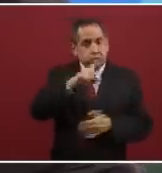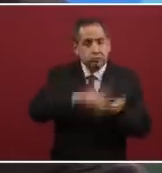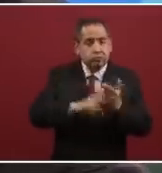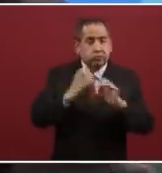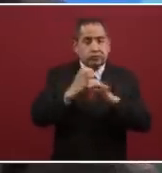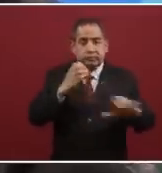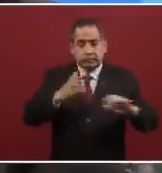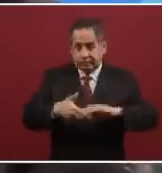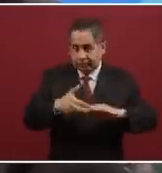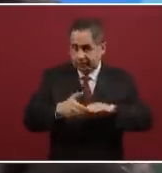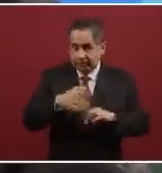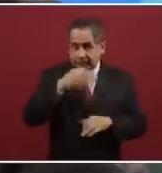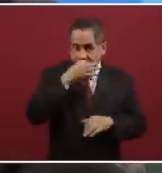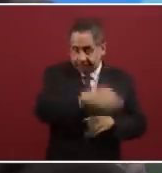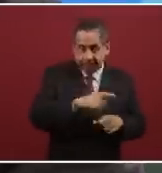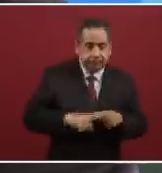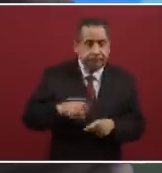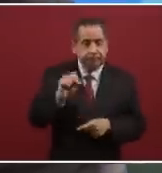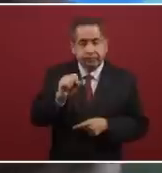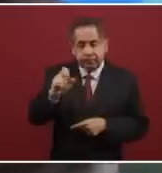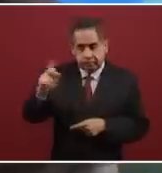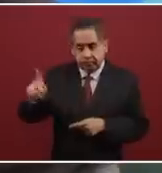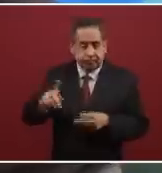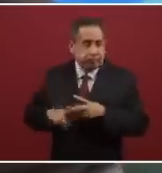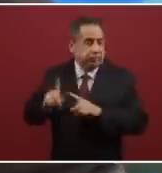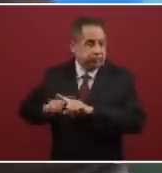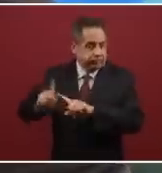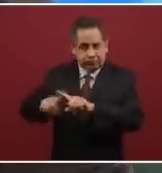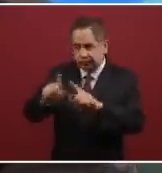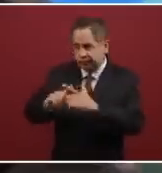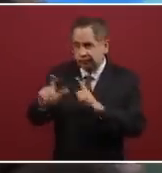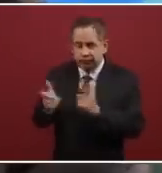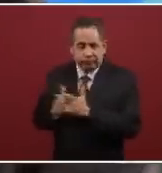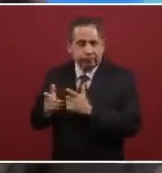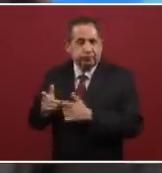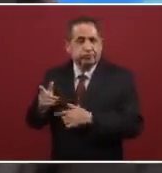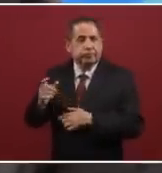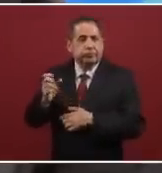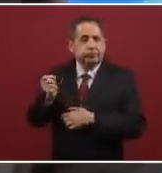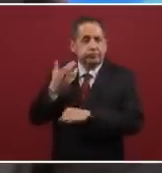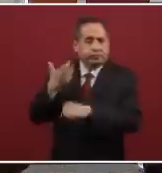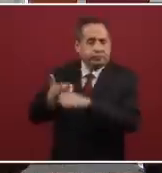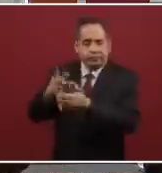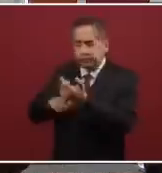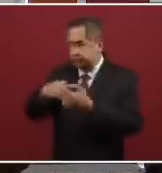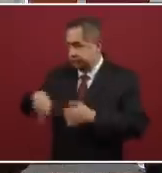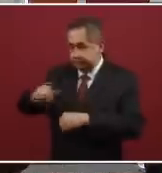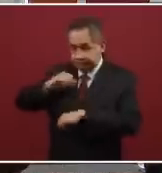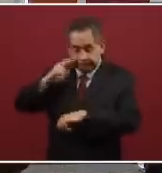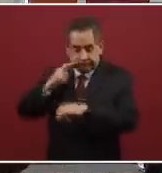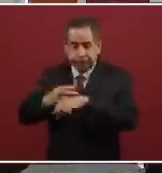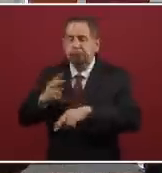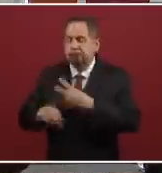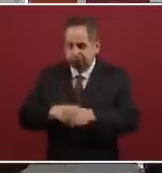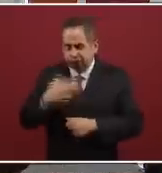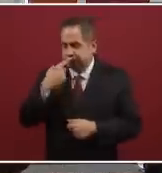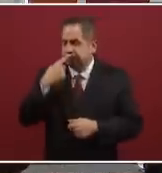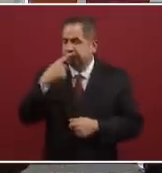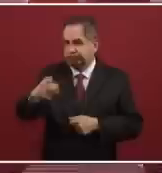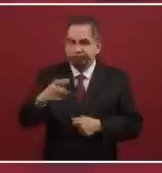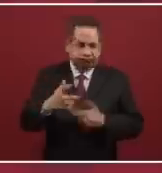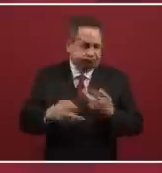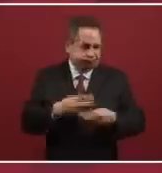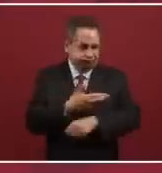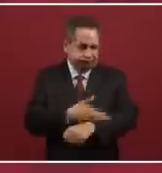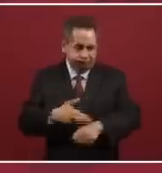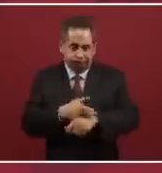Pública como las diversas autoridades que estamos participando en el ámbito de nuestras atribuciones, vamos a proceder en consecuencia y en este caso